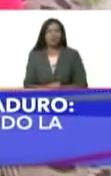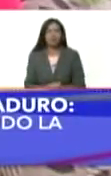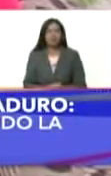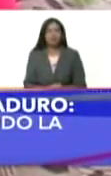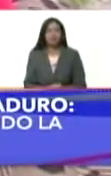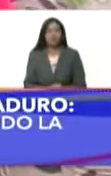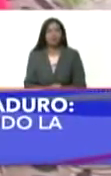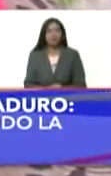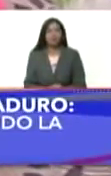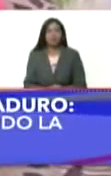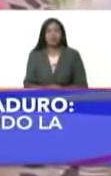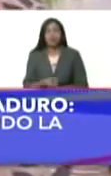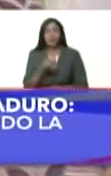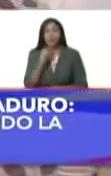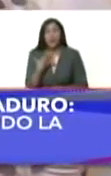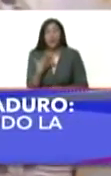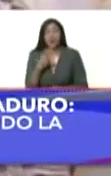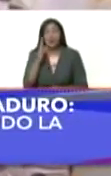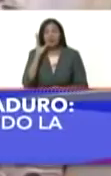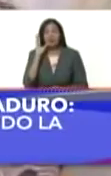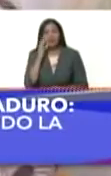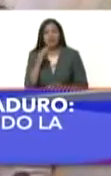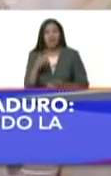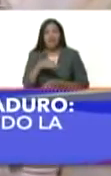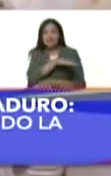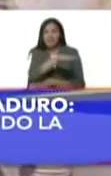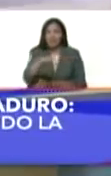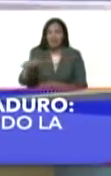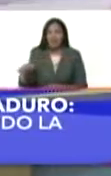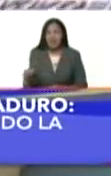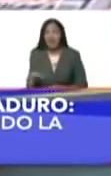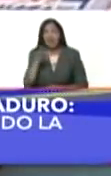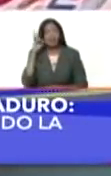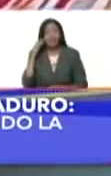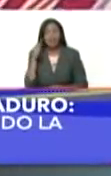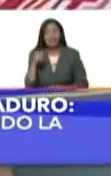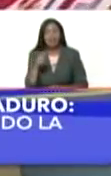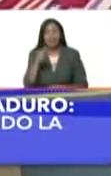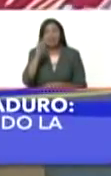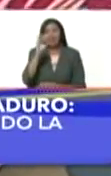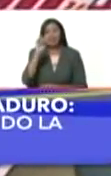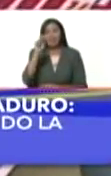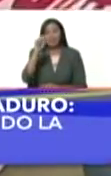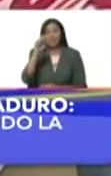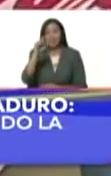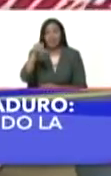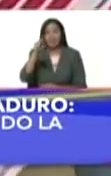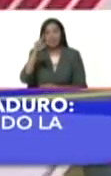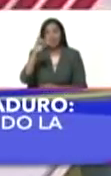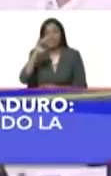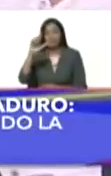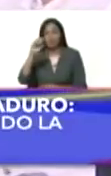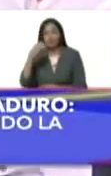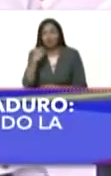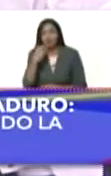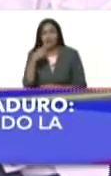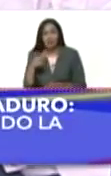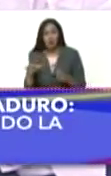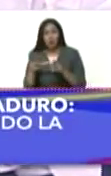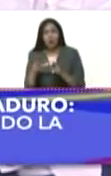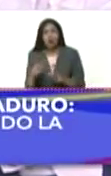Bueno, Cilia también, es llanera catira. Cilia es de Tinaquillo, por aquí cerca. Bueno, me alegra